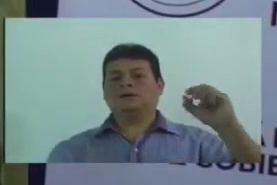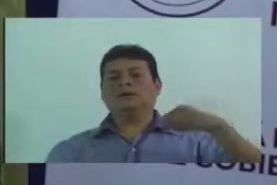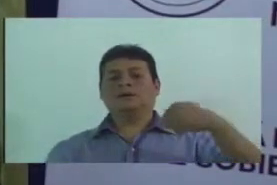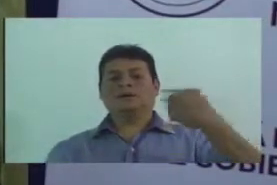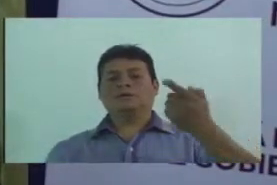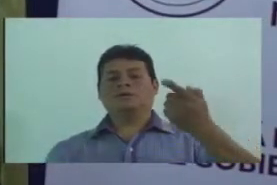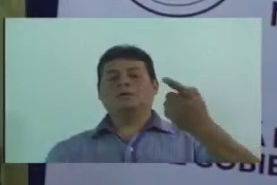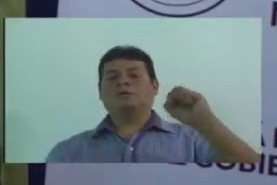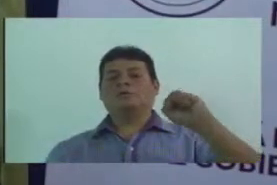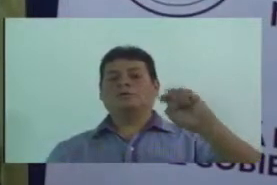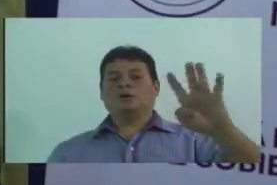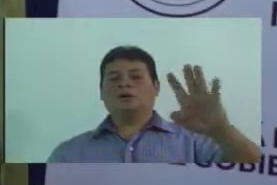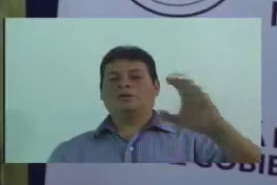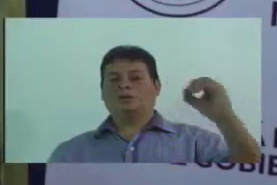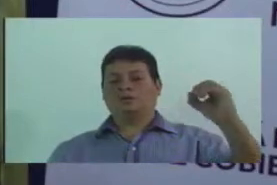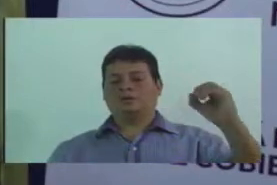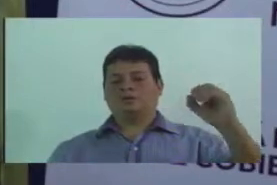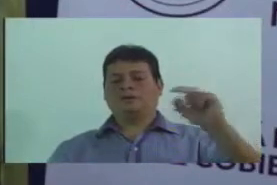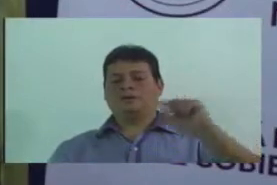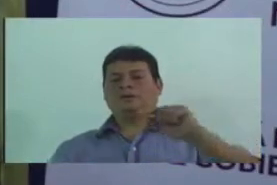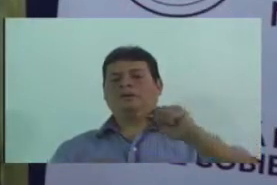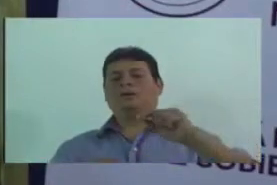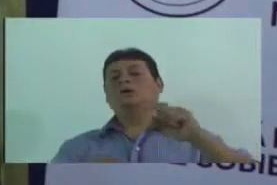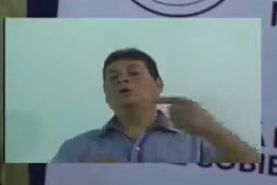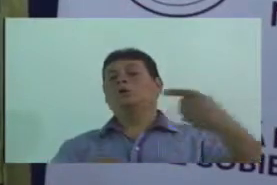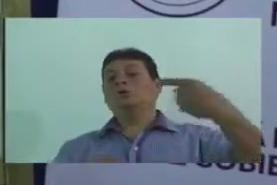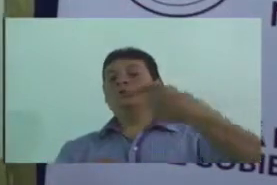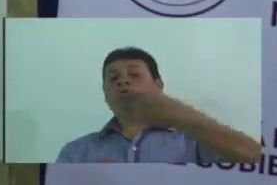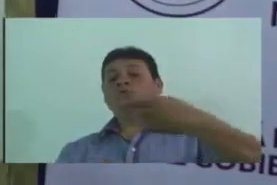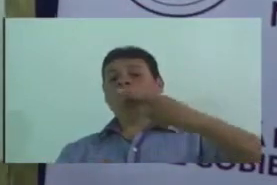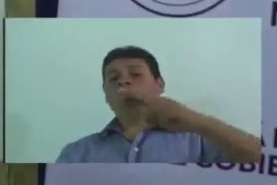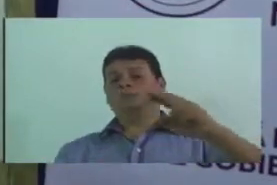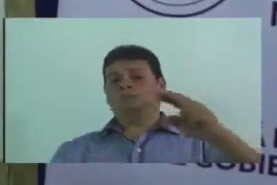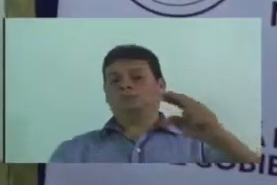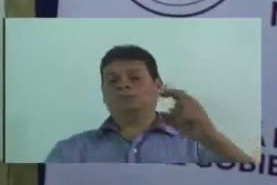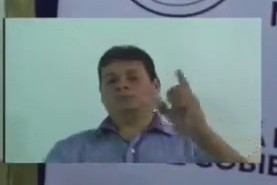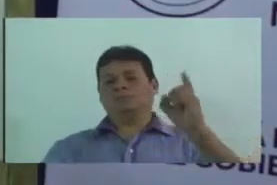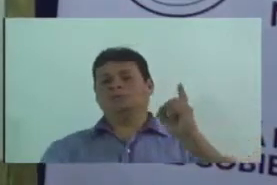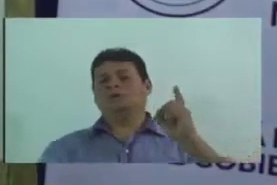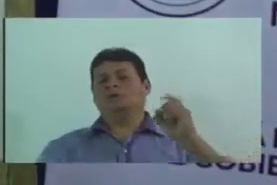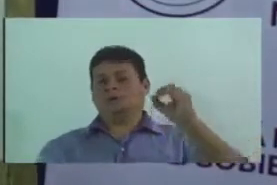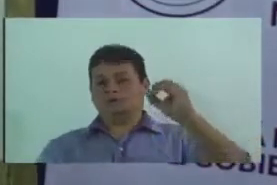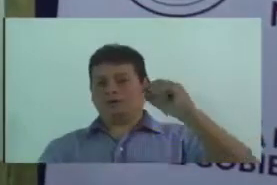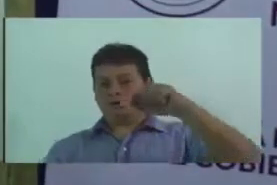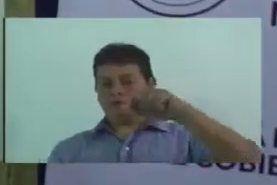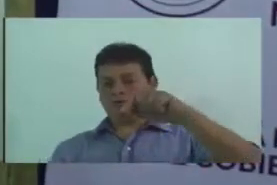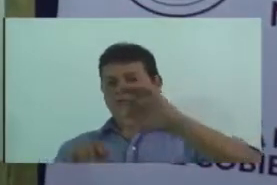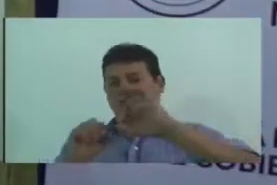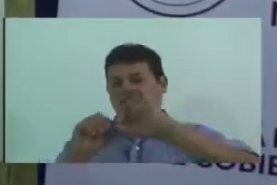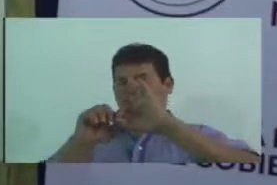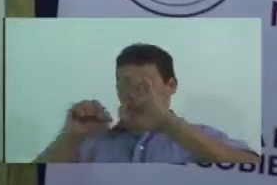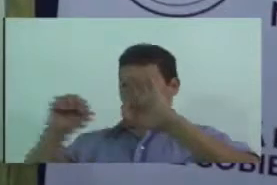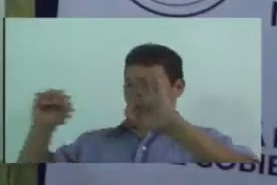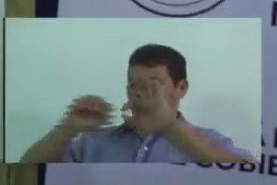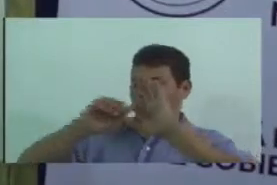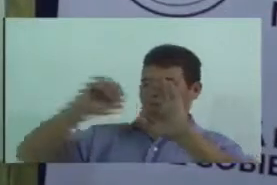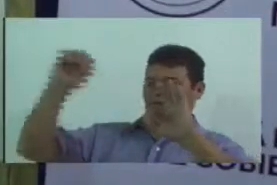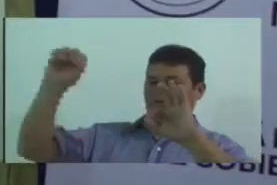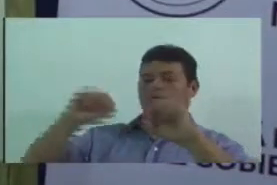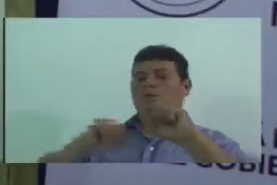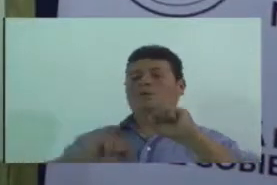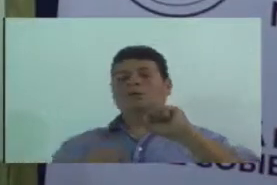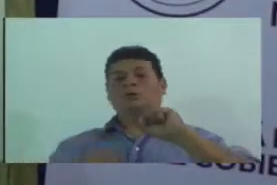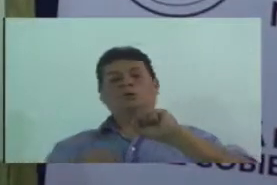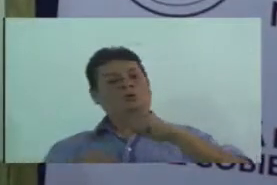tenemos 5 grados entre 40 y 50 exactamente por la mitad. Es decir, que este ángulo mide